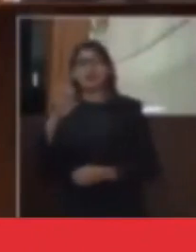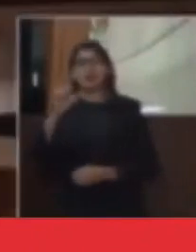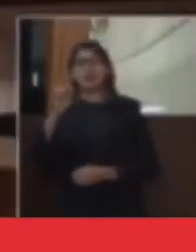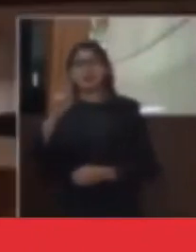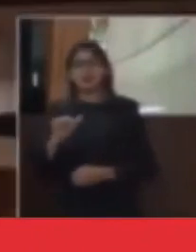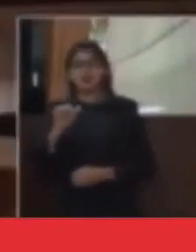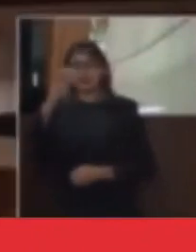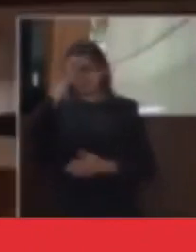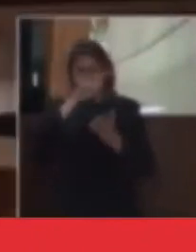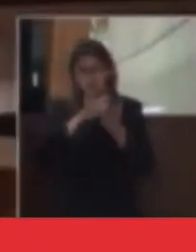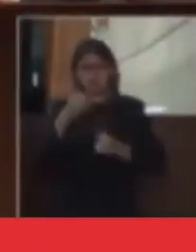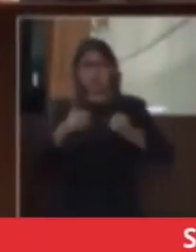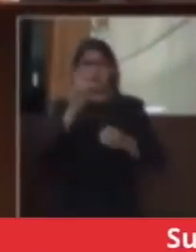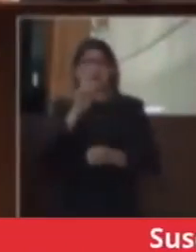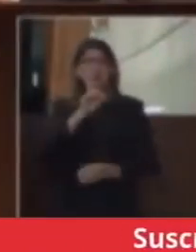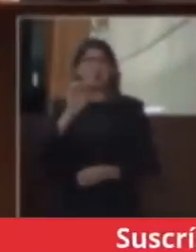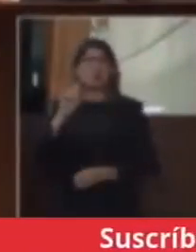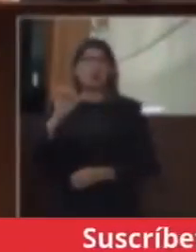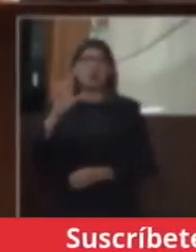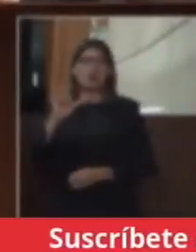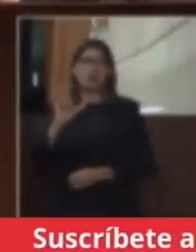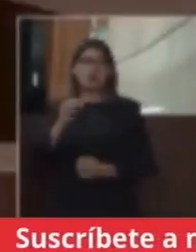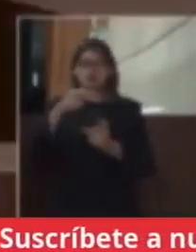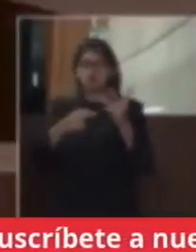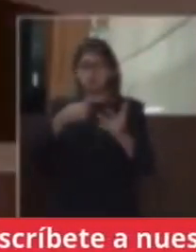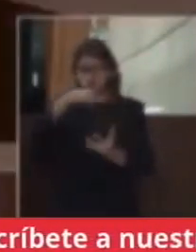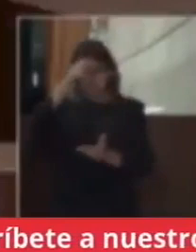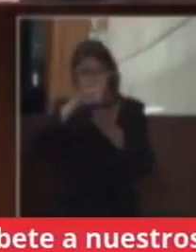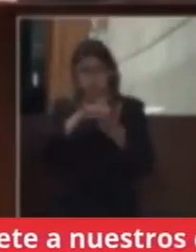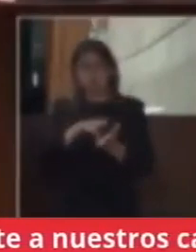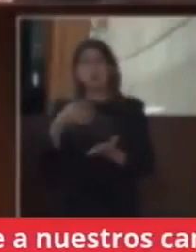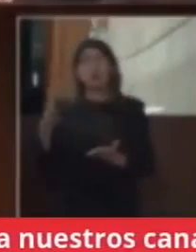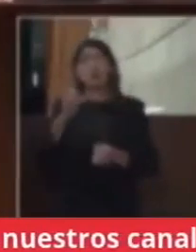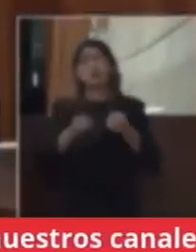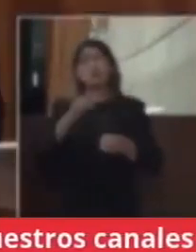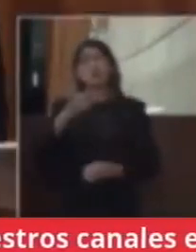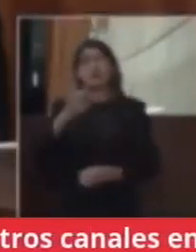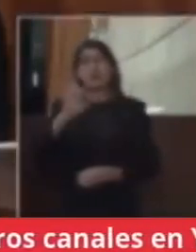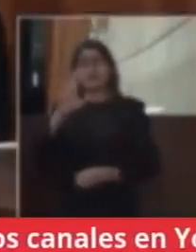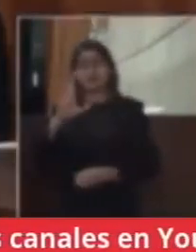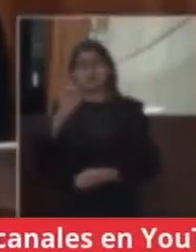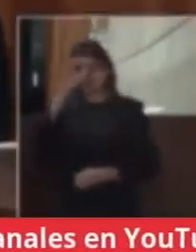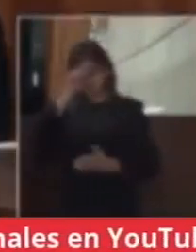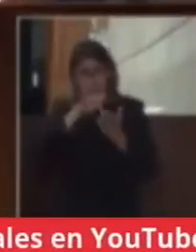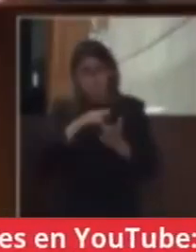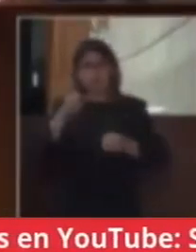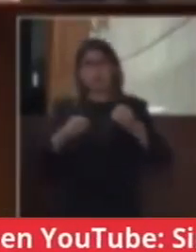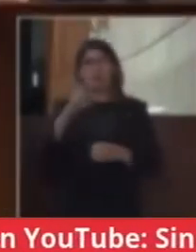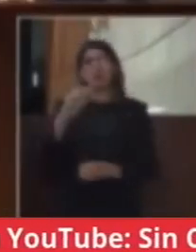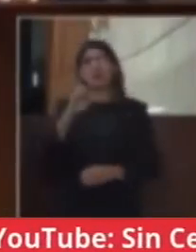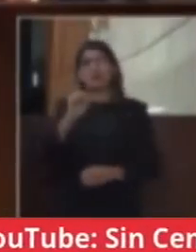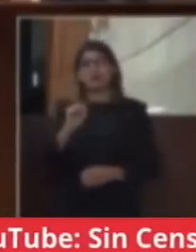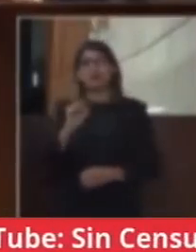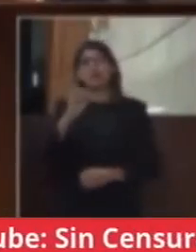mujeres, entonces sí, es una obligación. Se somete a votación, Selene, sí, pero perdón por